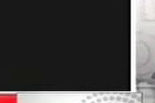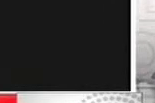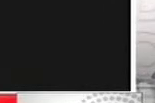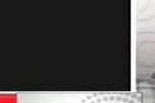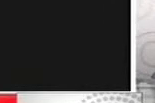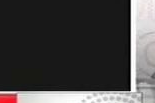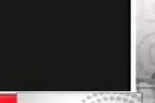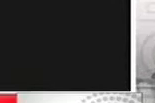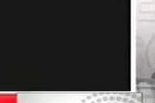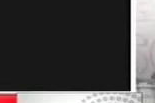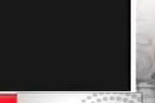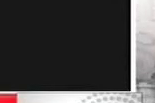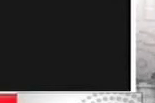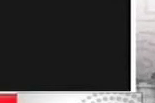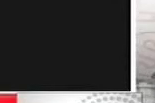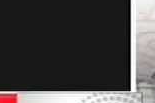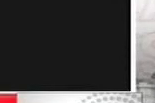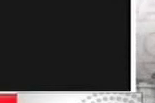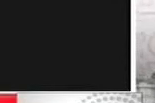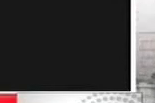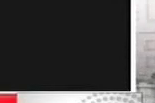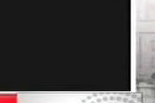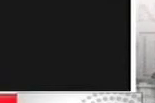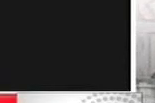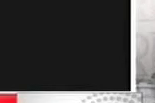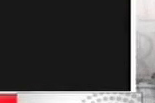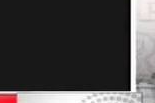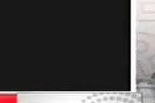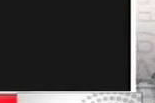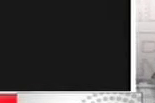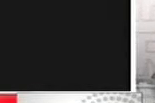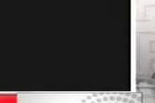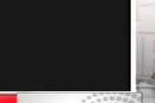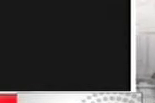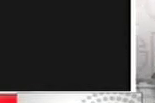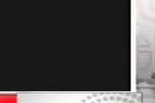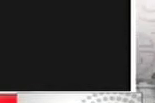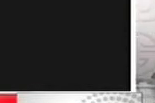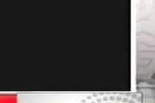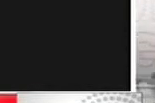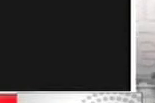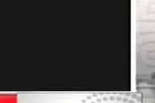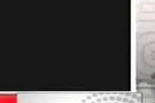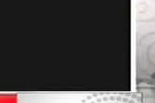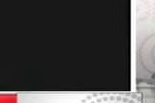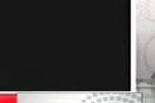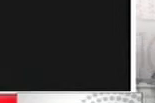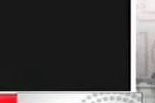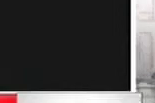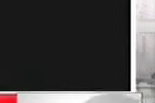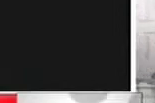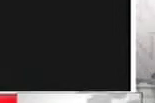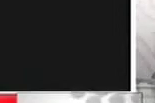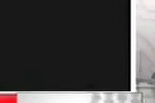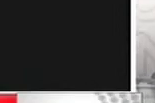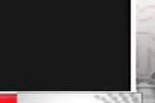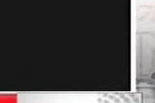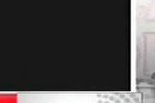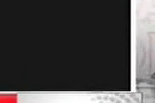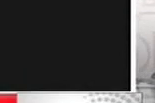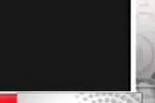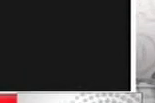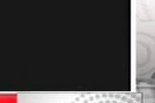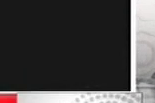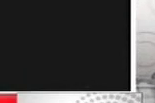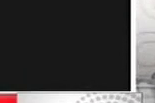gobierno, al el gobierno central, a los distintos ministerios, a las regiones y a las autoridades